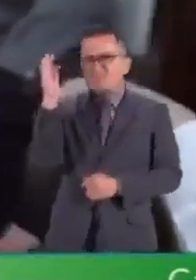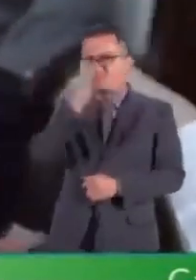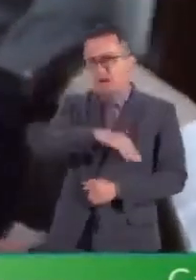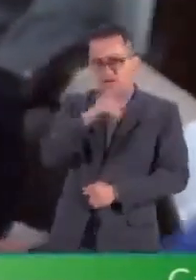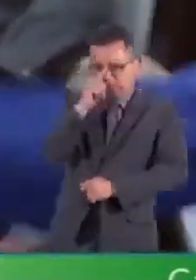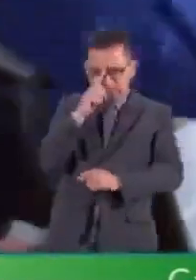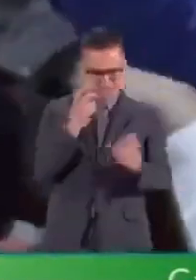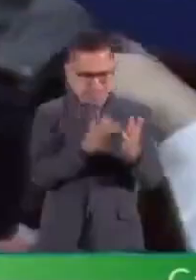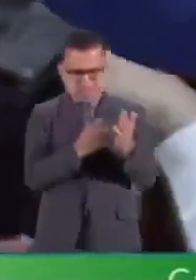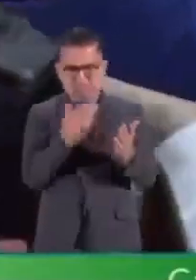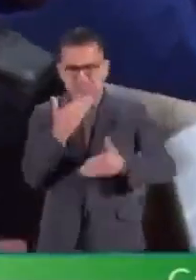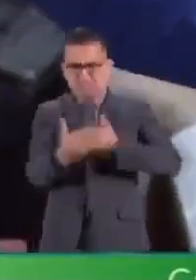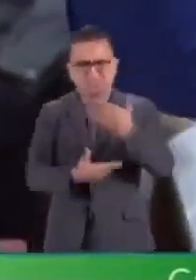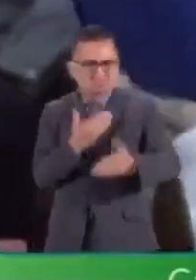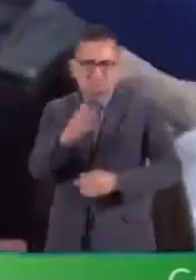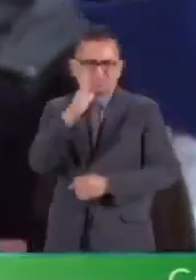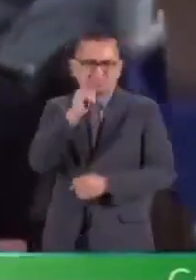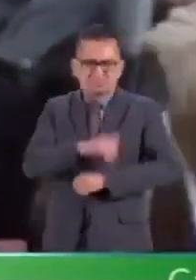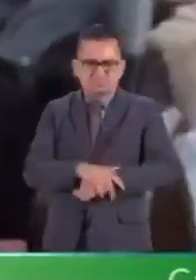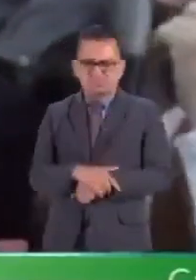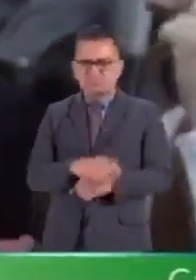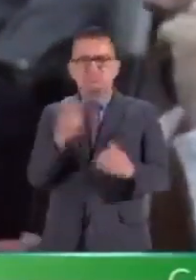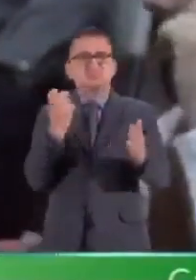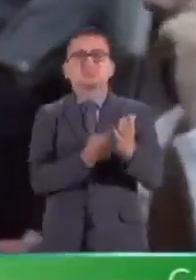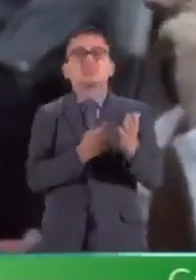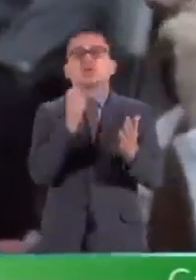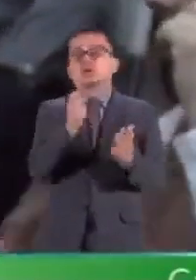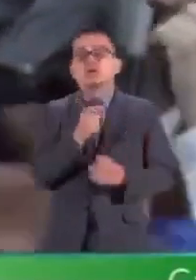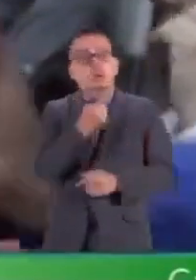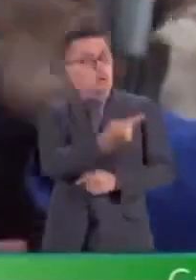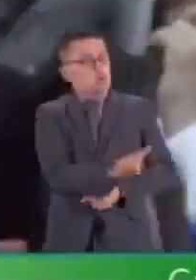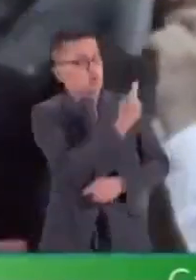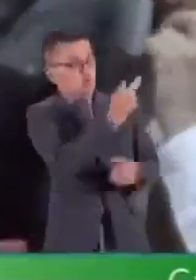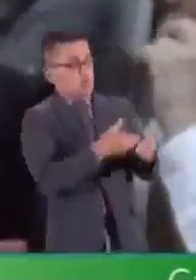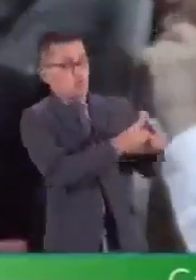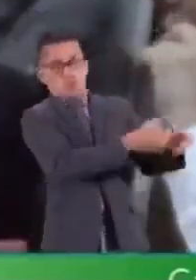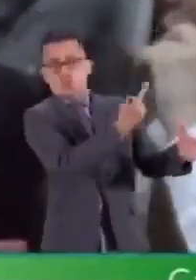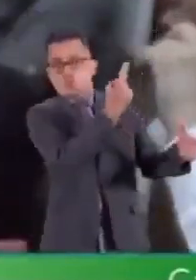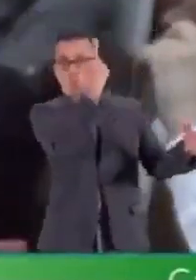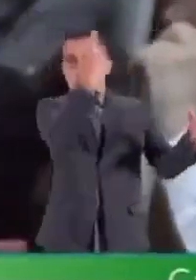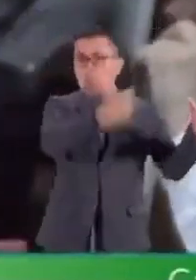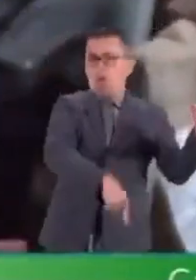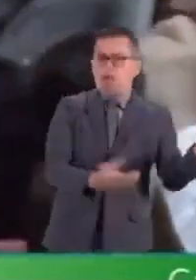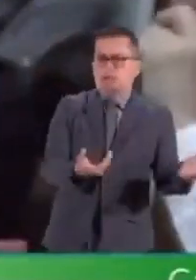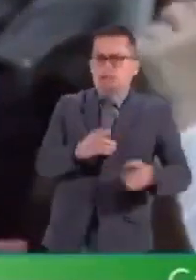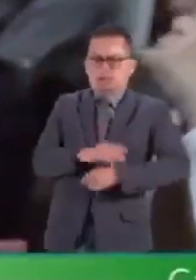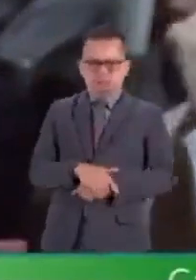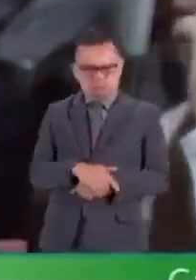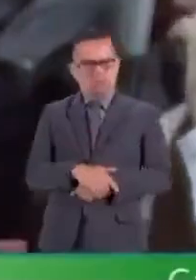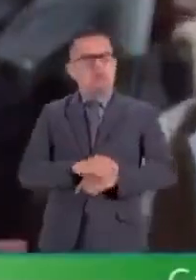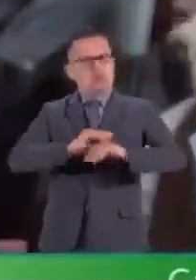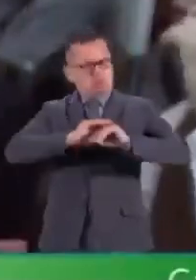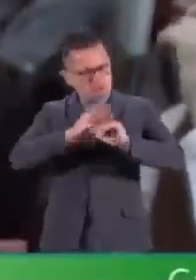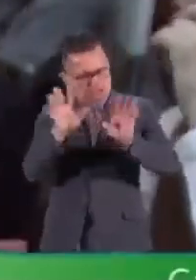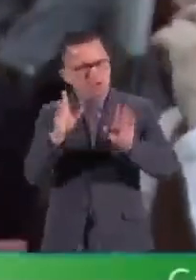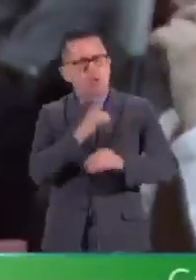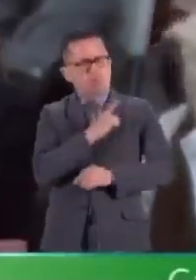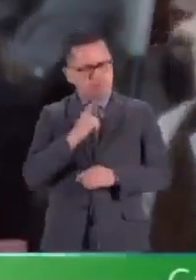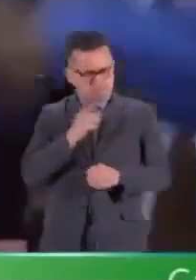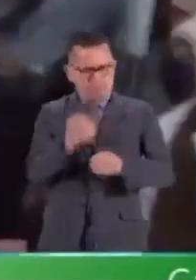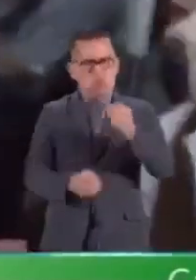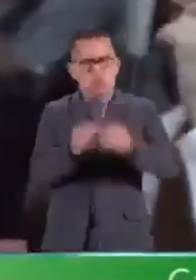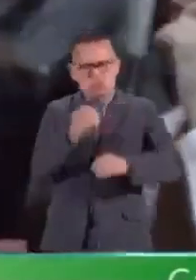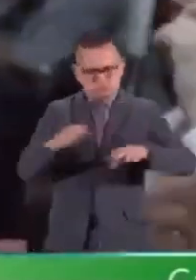que además se construye solo de un lado. Claro que es necesaria una reforma al sistema